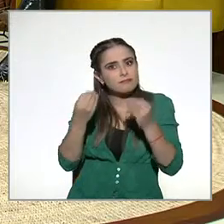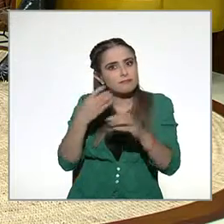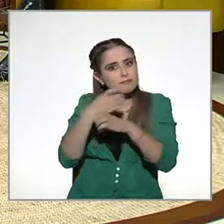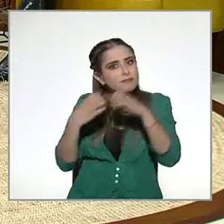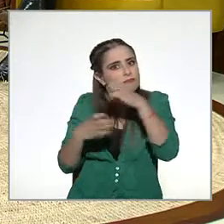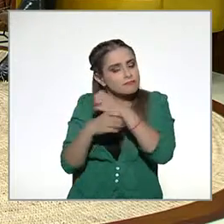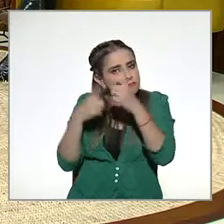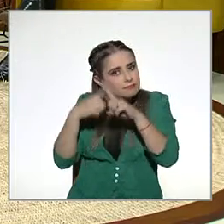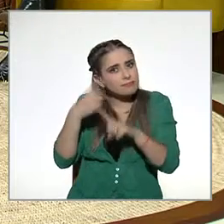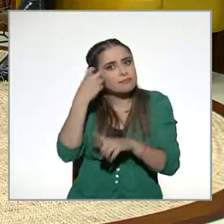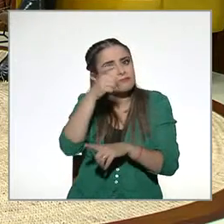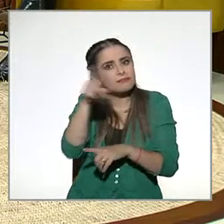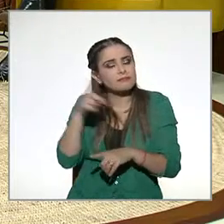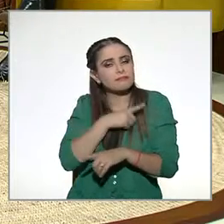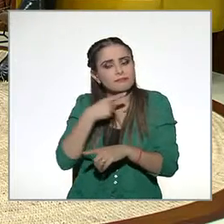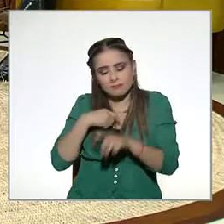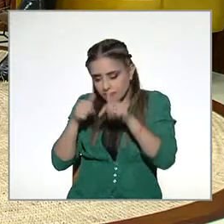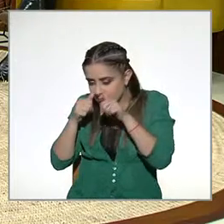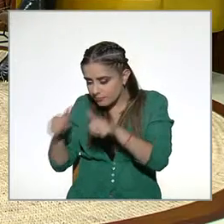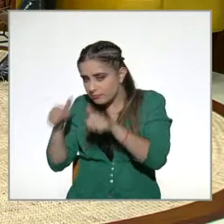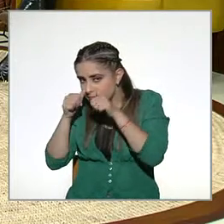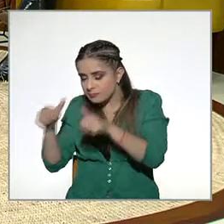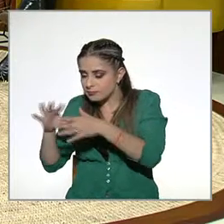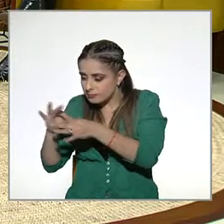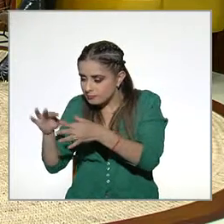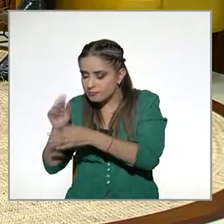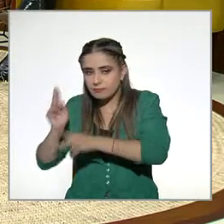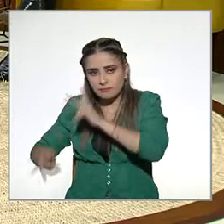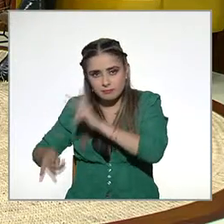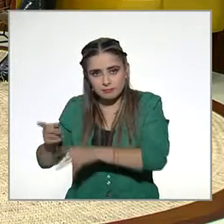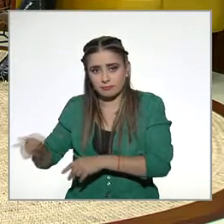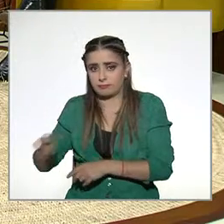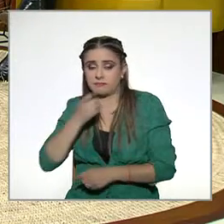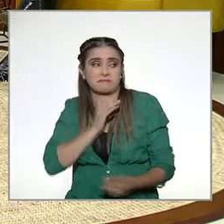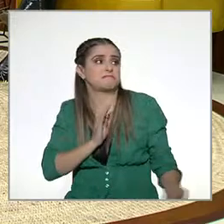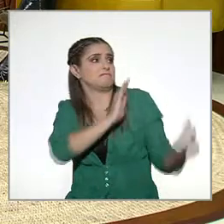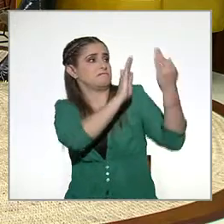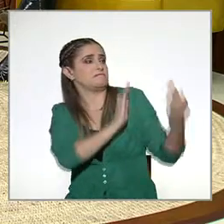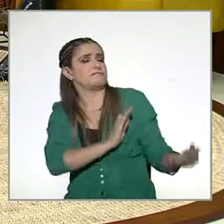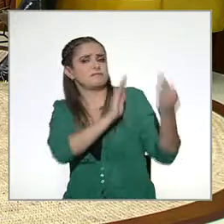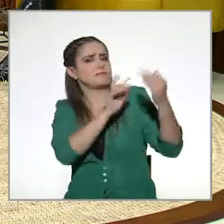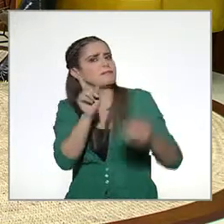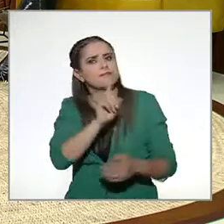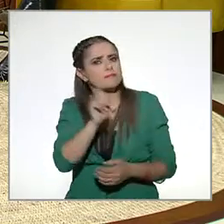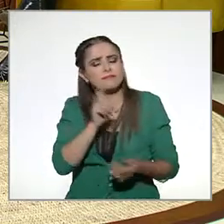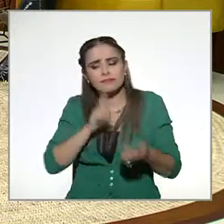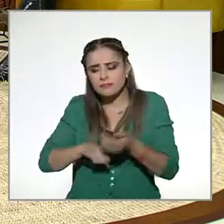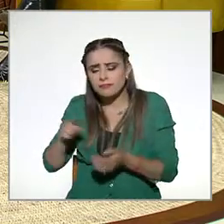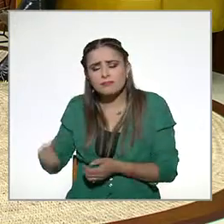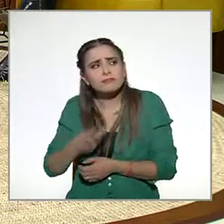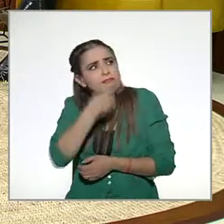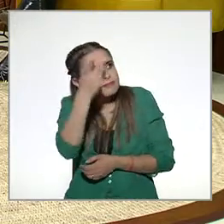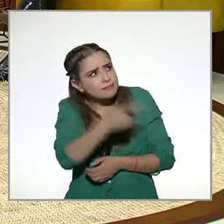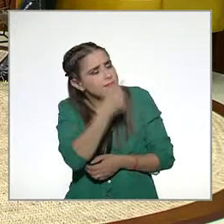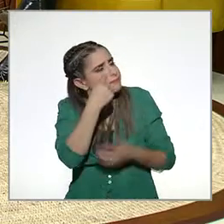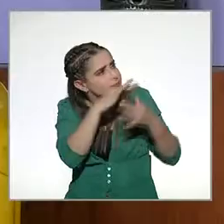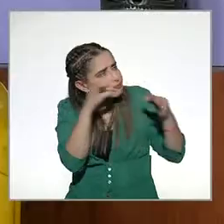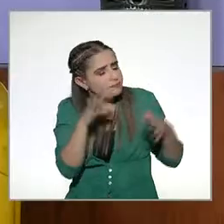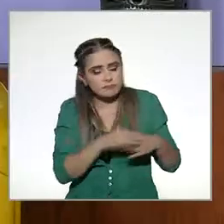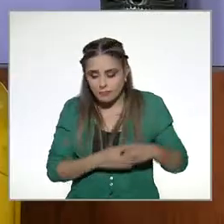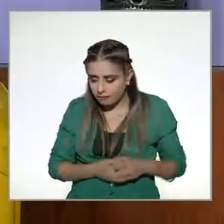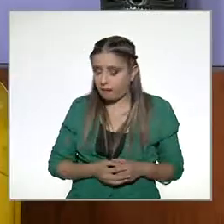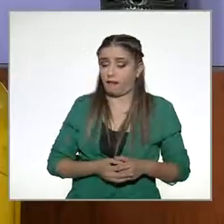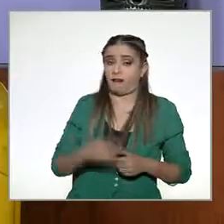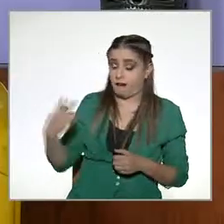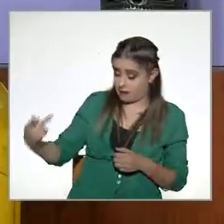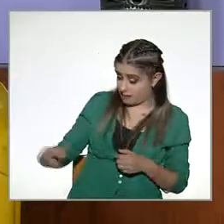escuchar, de observar, de leer. No es necesariamente el niño que me va a confrontar, preguntar, sino que con su pregunta ya me está cuestionando, ya me está agujereando,